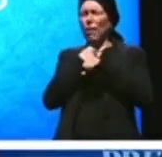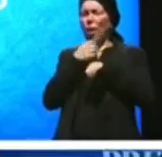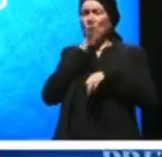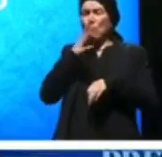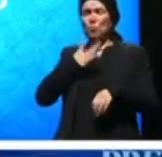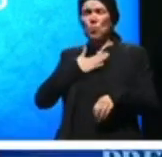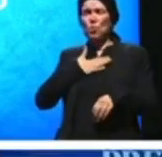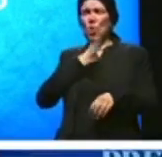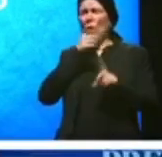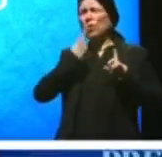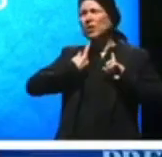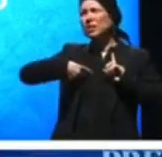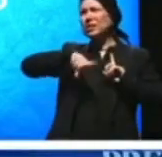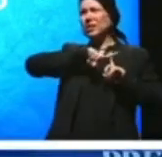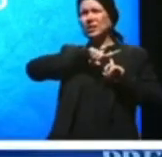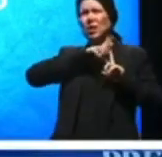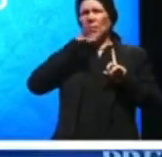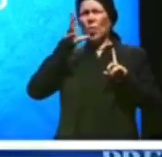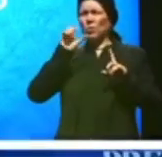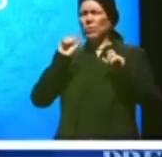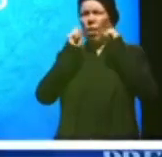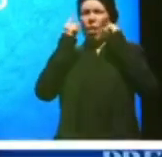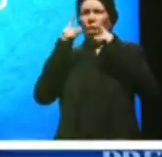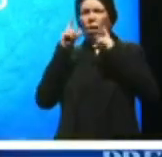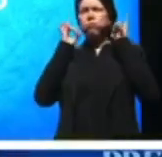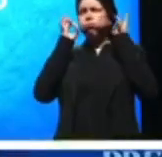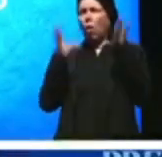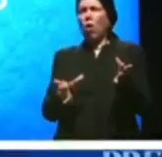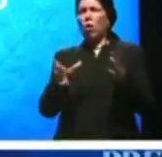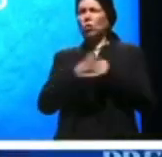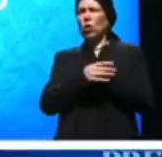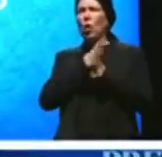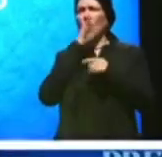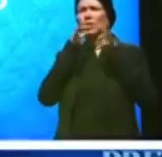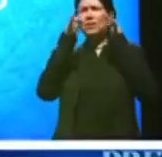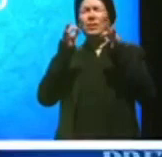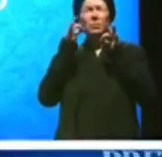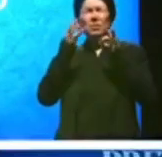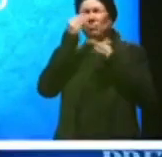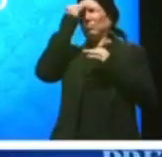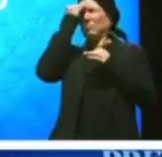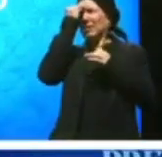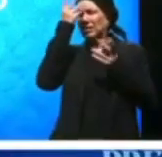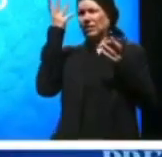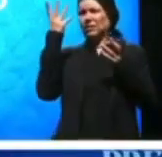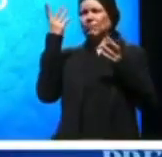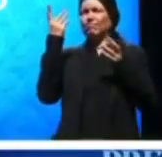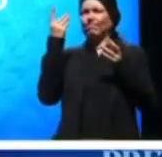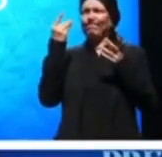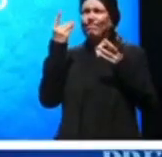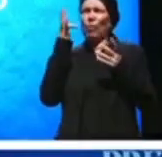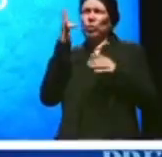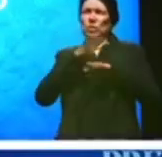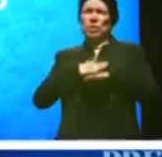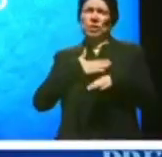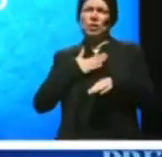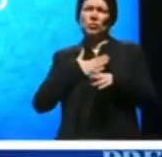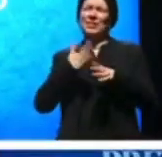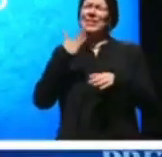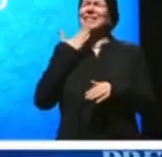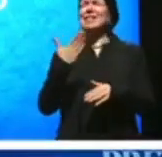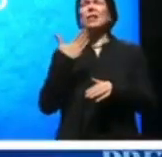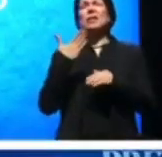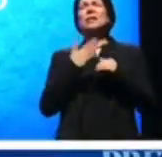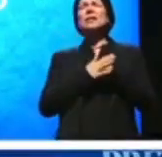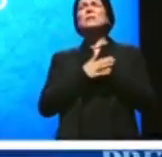por los sacrificios, por los madrugones, por los buenos ejemplos, siempre pensando en mi bien. Gracias